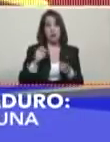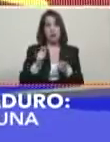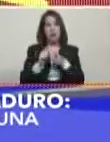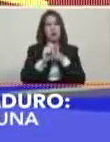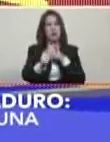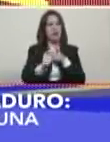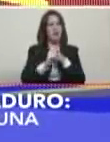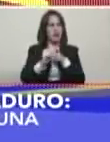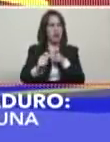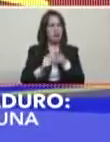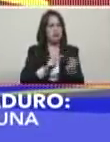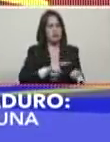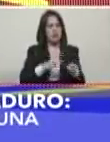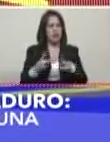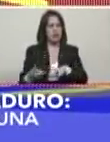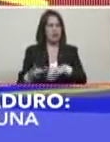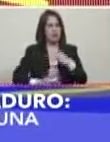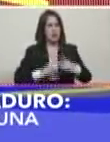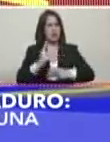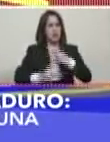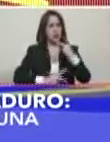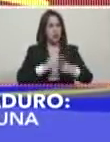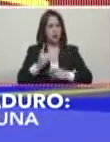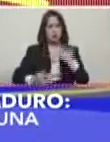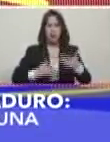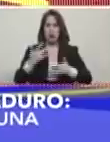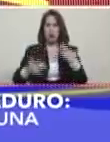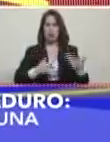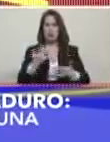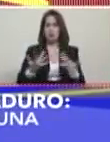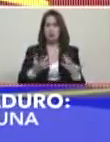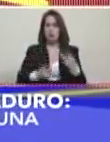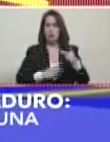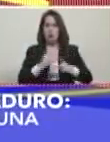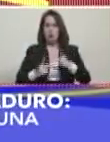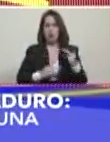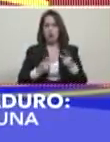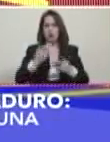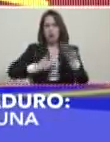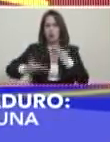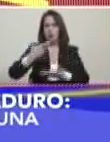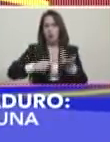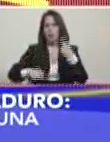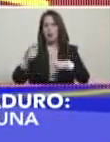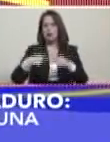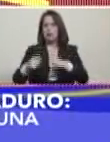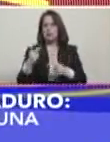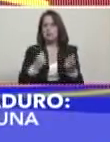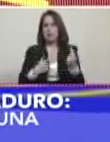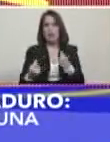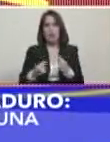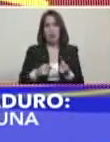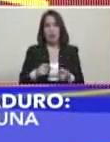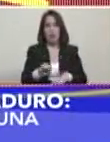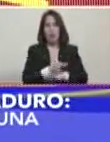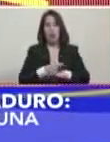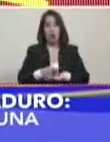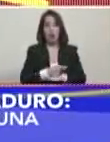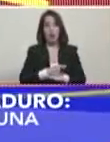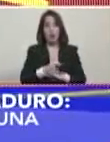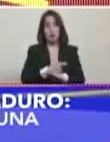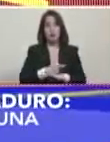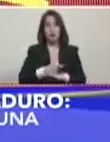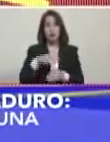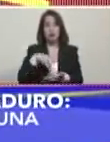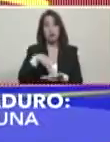para alianzas productivas de activos industriales y comerciales a la gobernación del Estado Bolivariano de